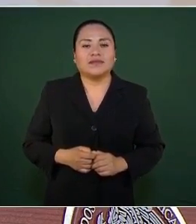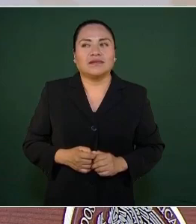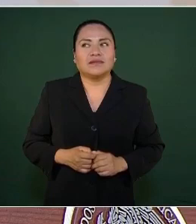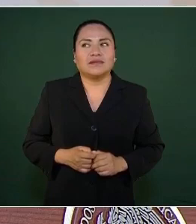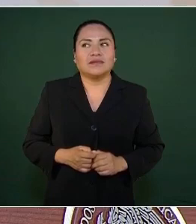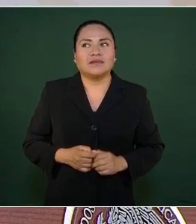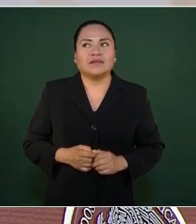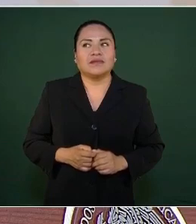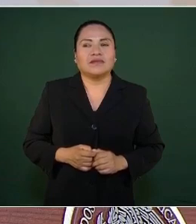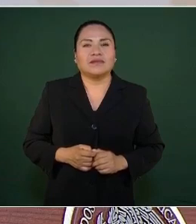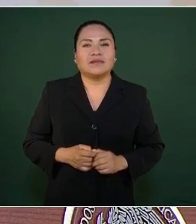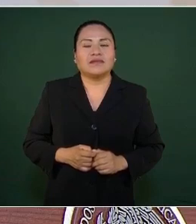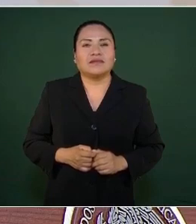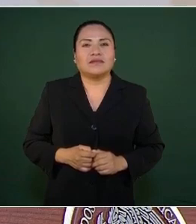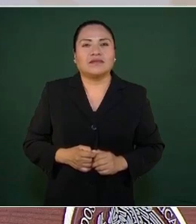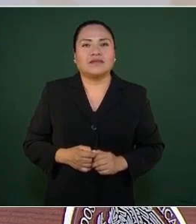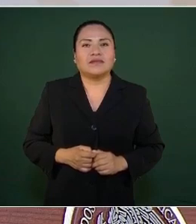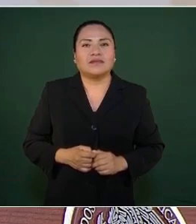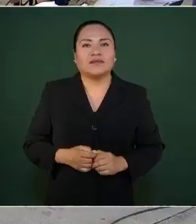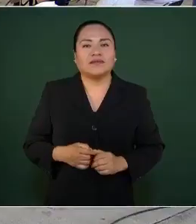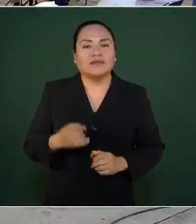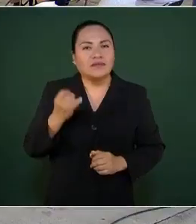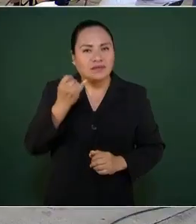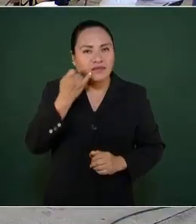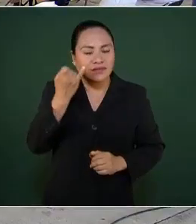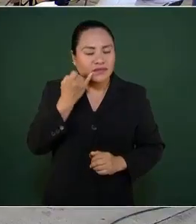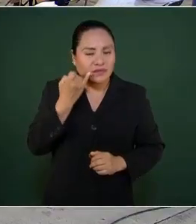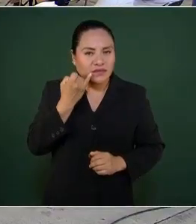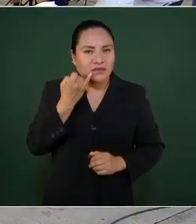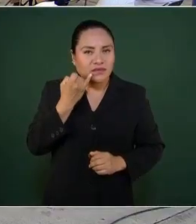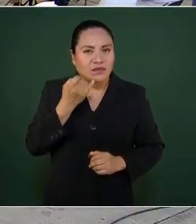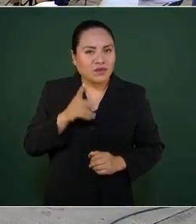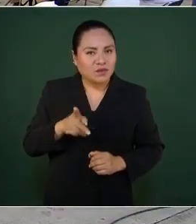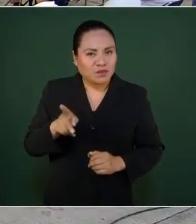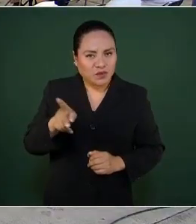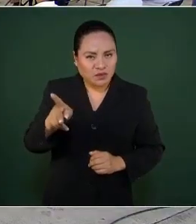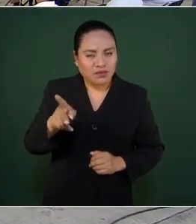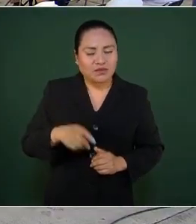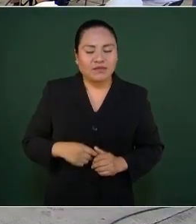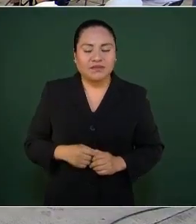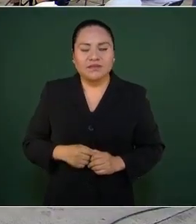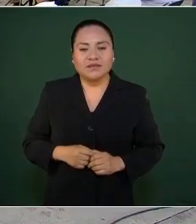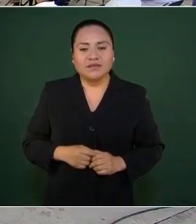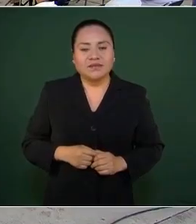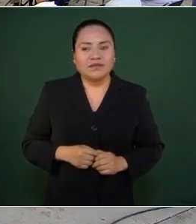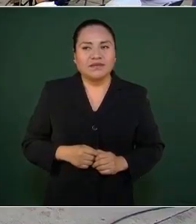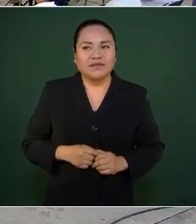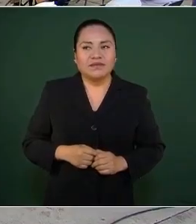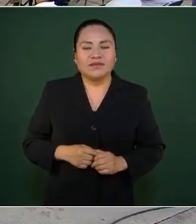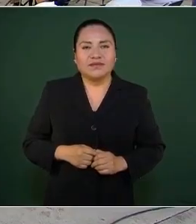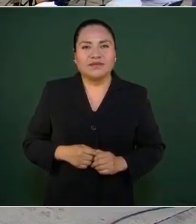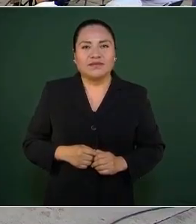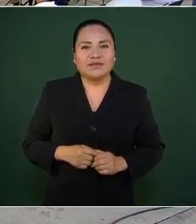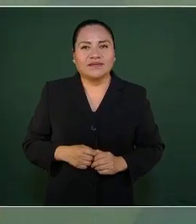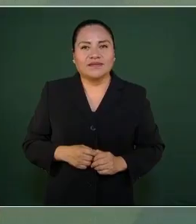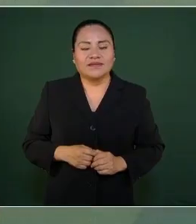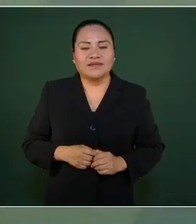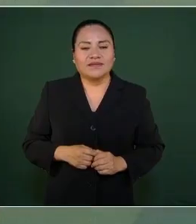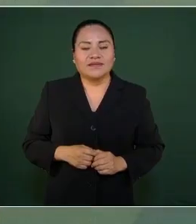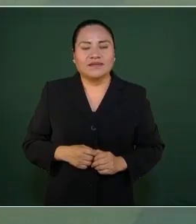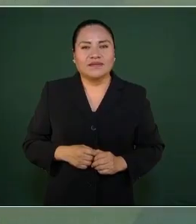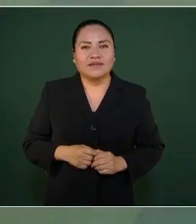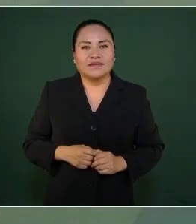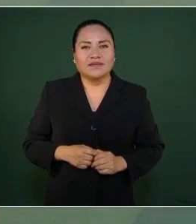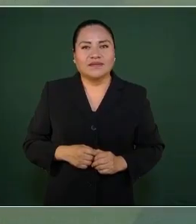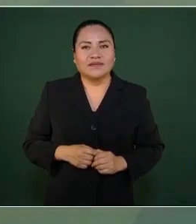Bene Zacmezo. Yogo Bene Zacleno Benegore Biscuel Bizonchin.